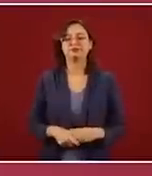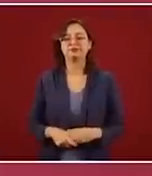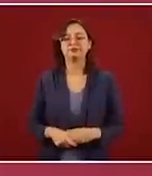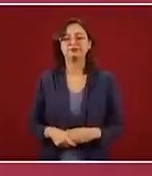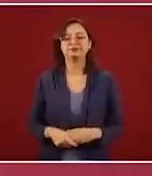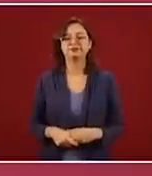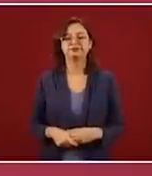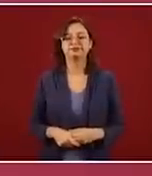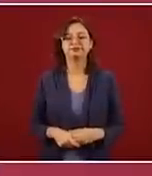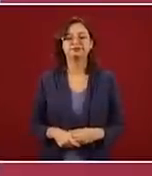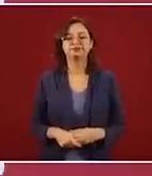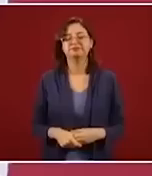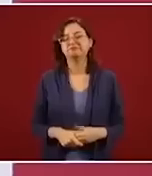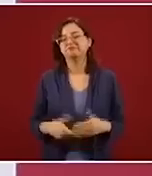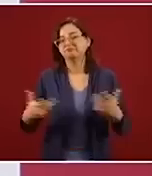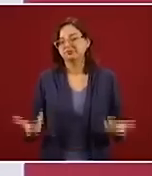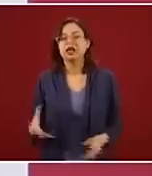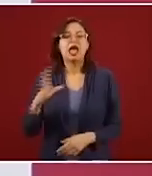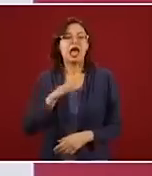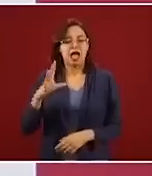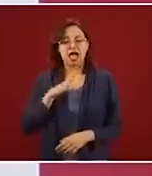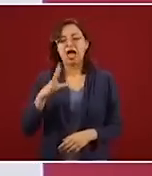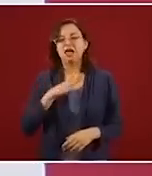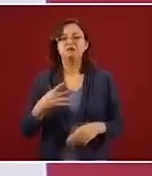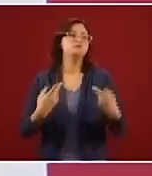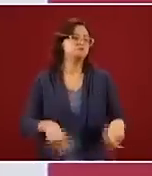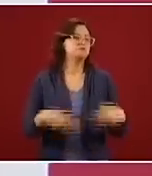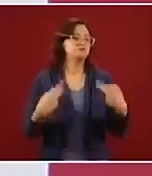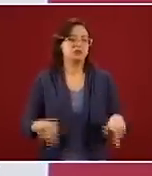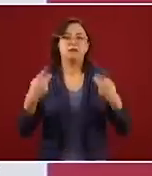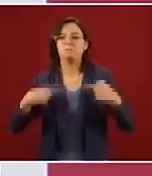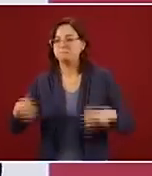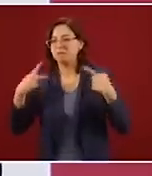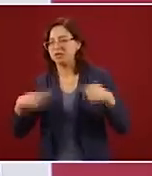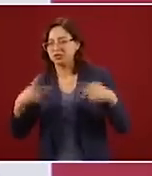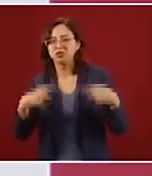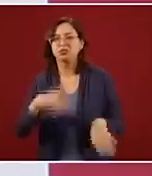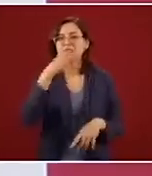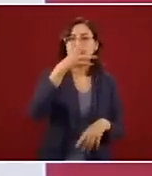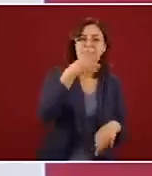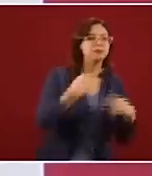con los cerca de 2 mil vendedores y las agencias que tiene la Lotería Nacional